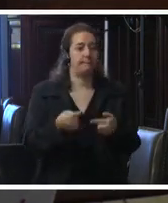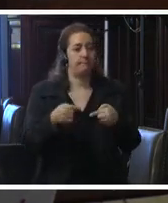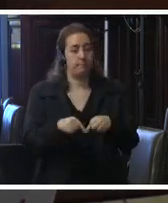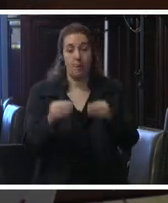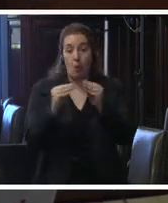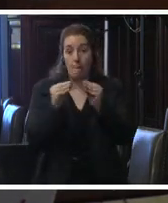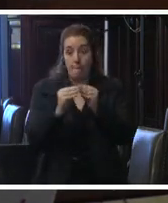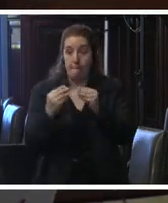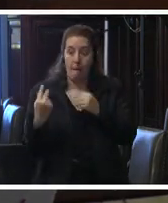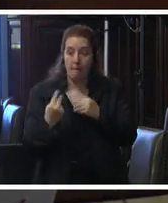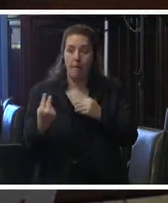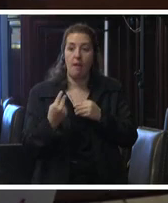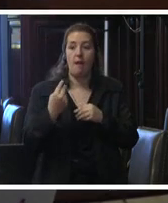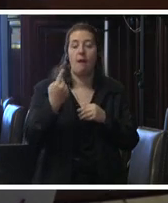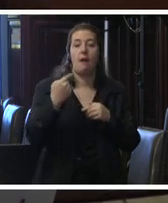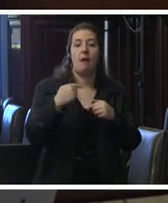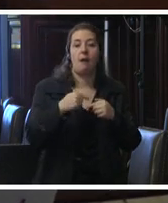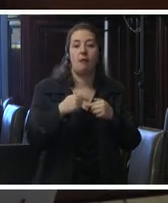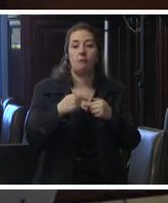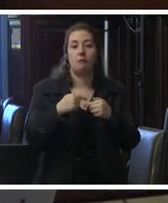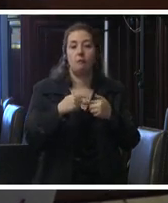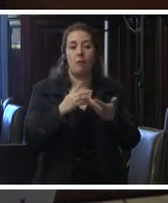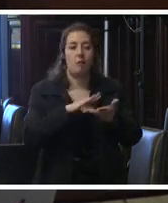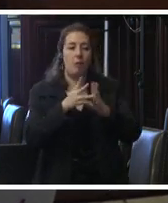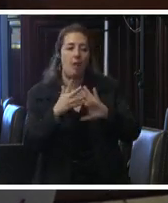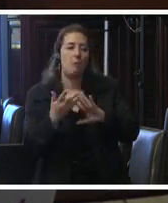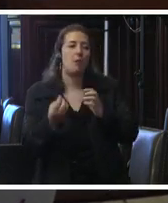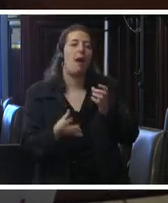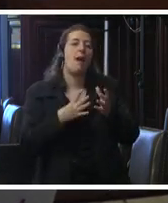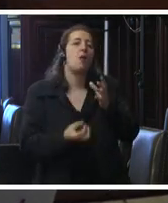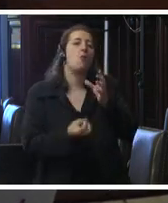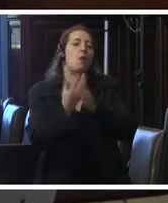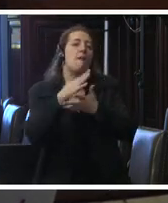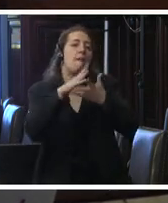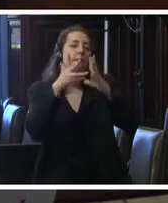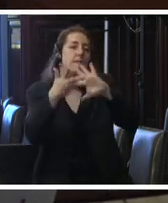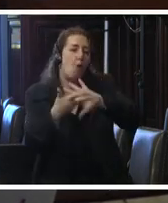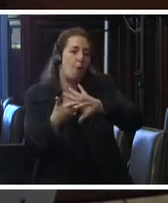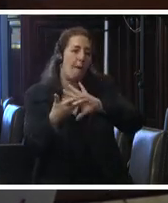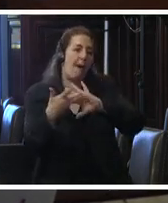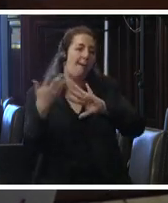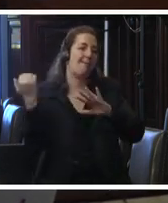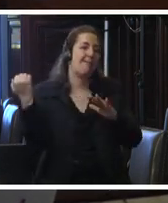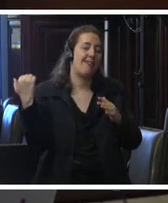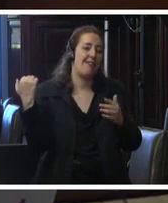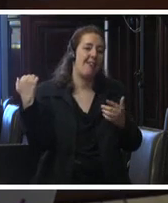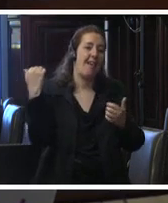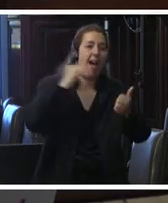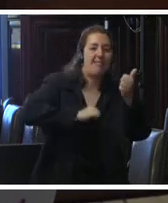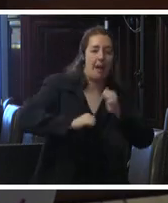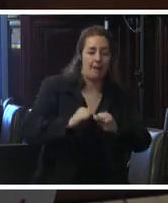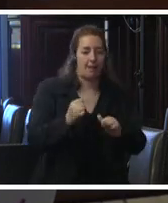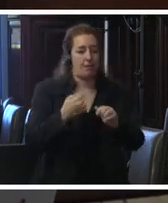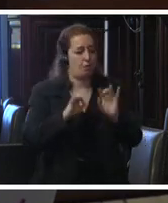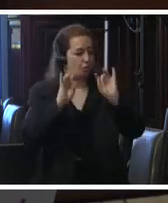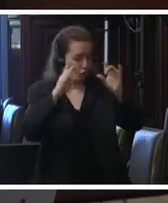compañeras detallarán las modalidades, porque hay nuevas modalidades incluso de ataque. No solamente el ataque